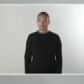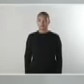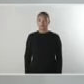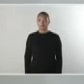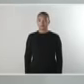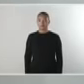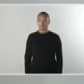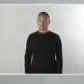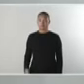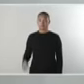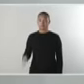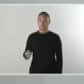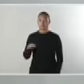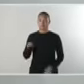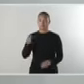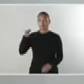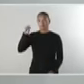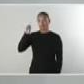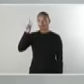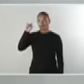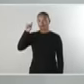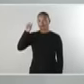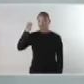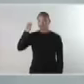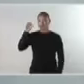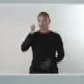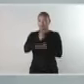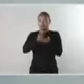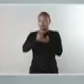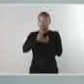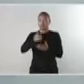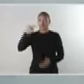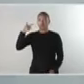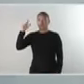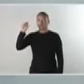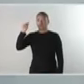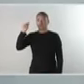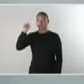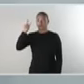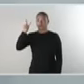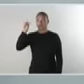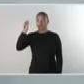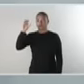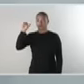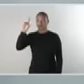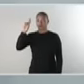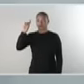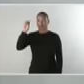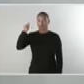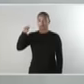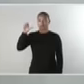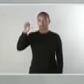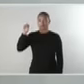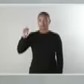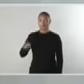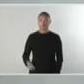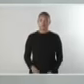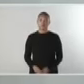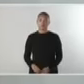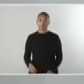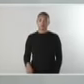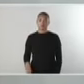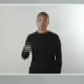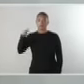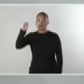por el partido movimiento ciudadano Gustavo Adolfo Cárdenas Gutiérrez por el